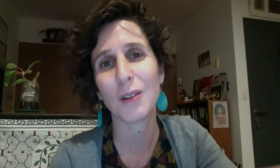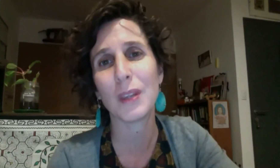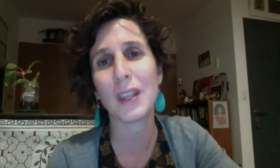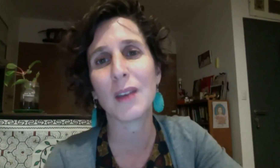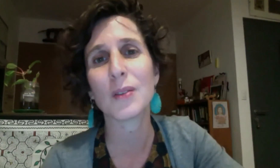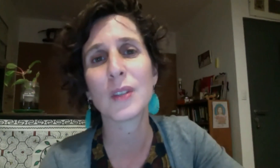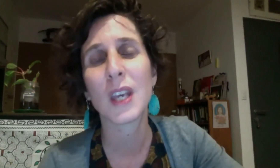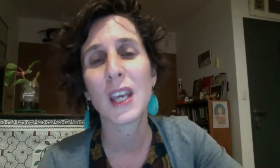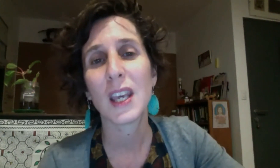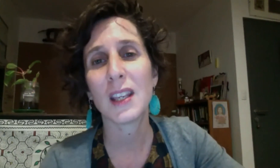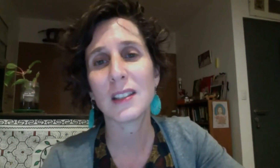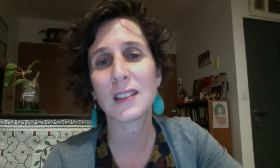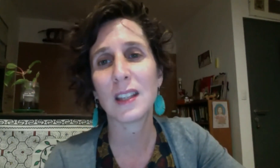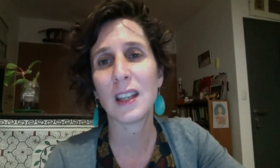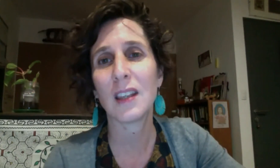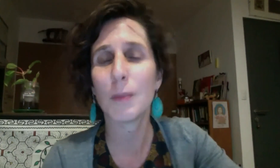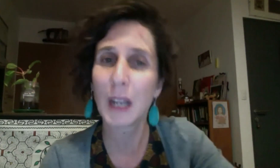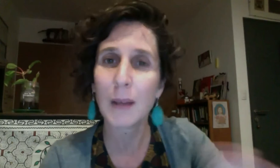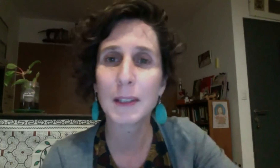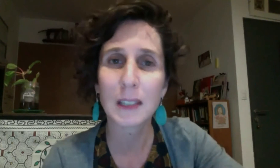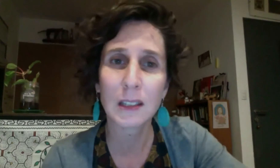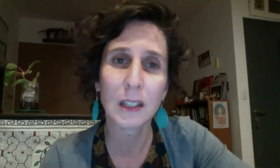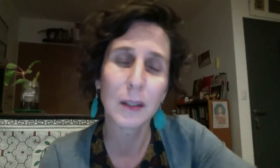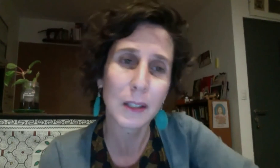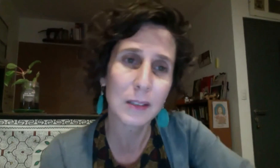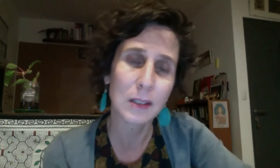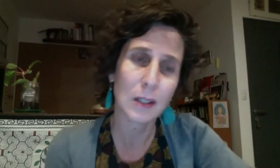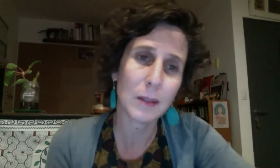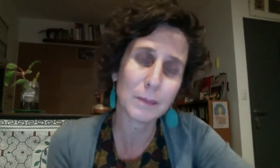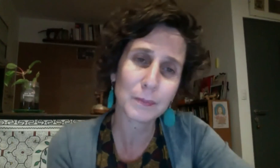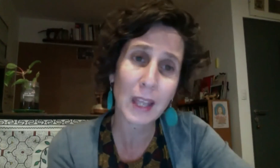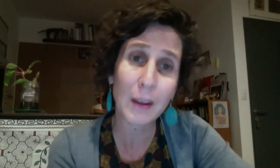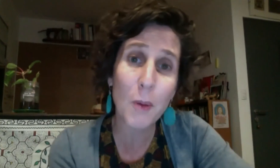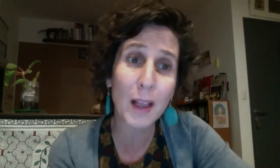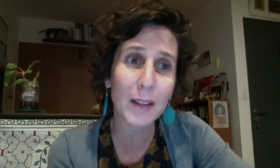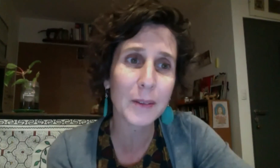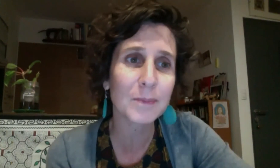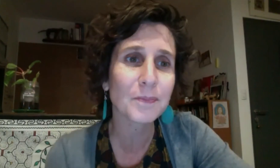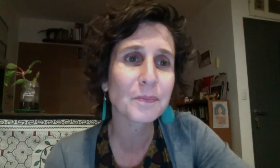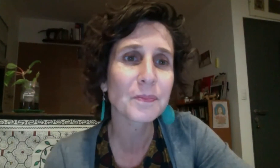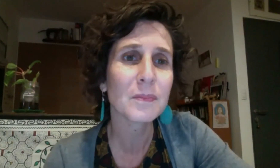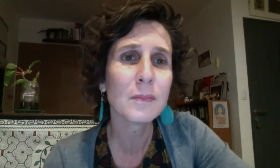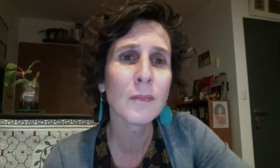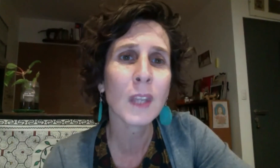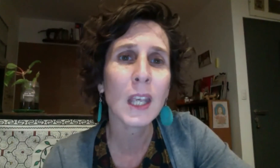Con los videos, de manera bastante adecuada, ¿no?